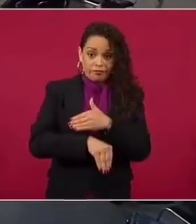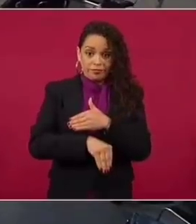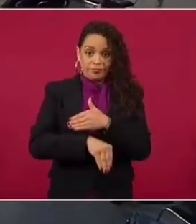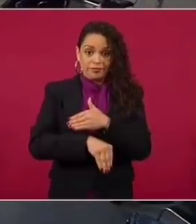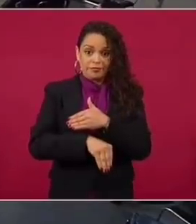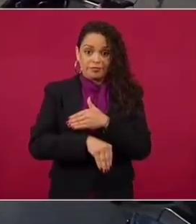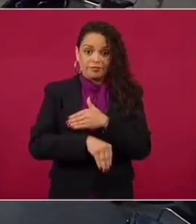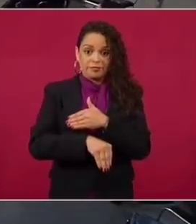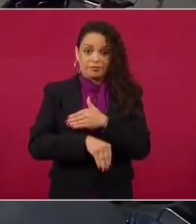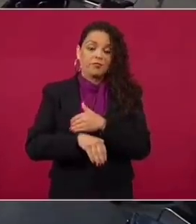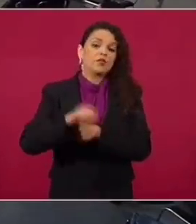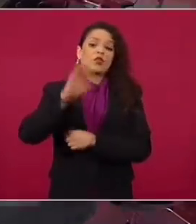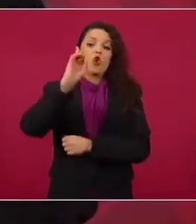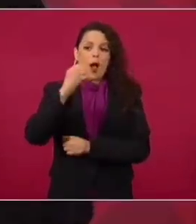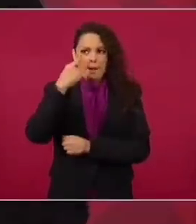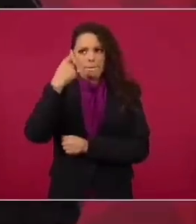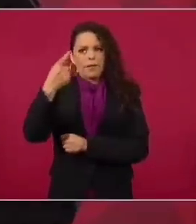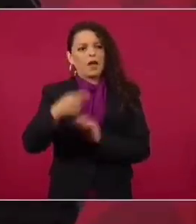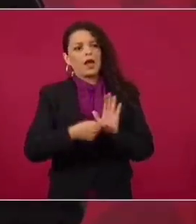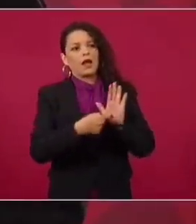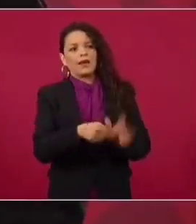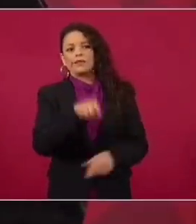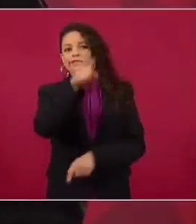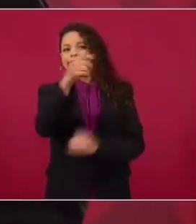van a proyectar la imagen de que todos son iguales.